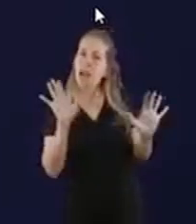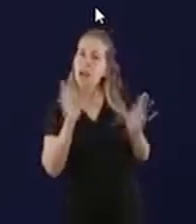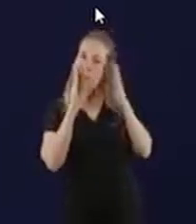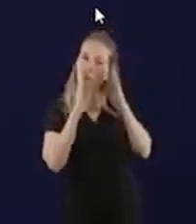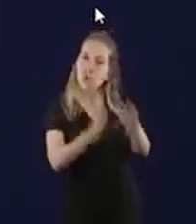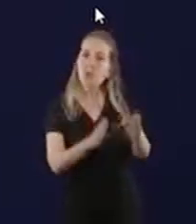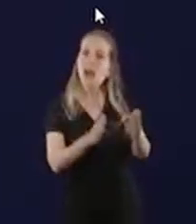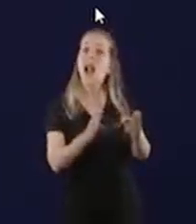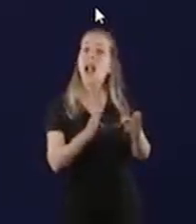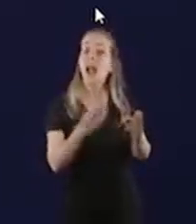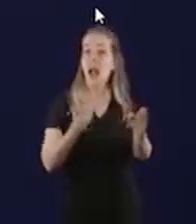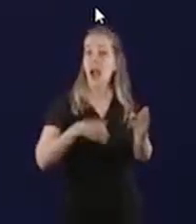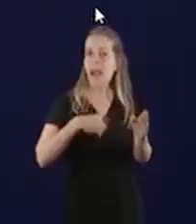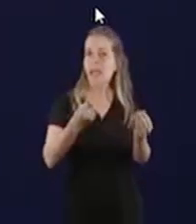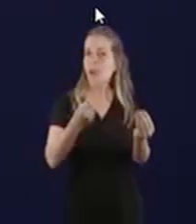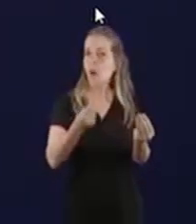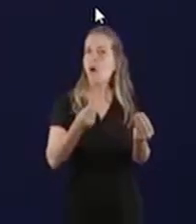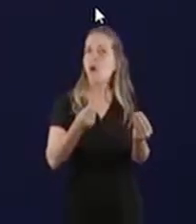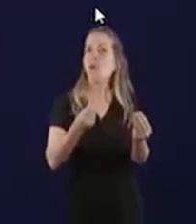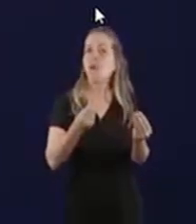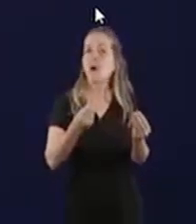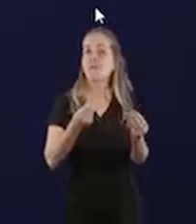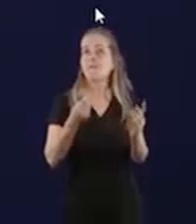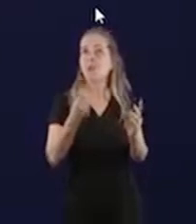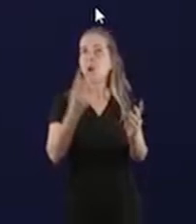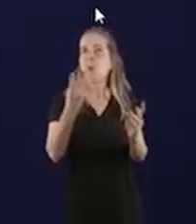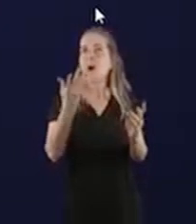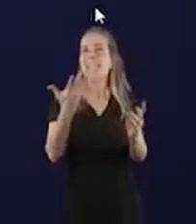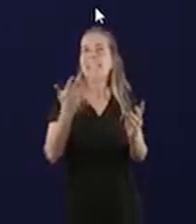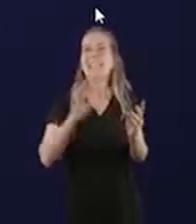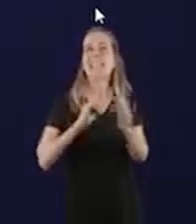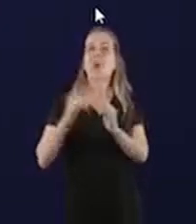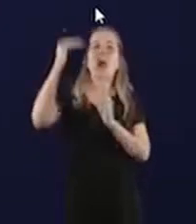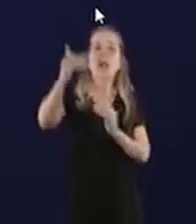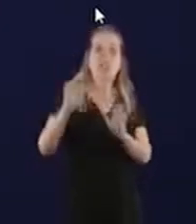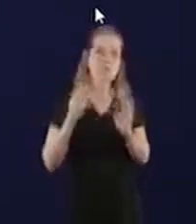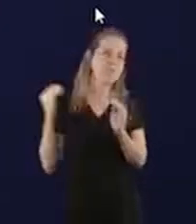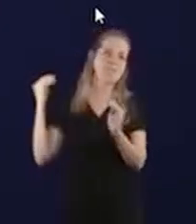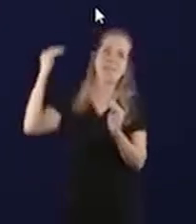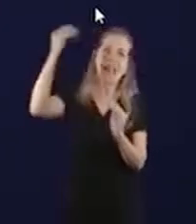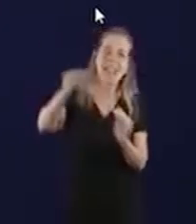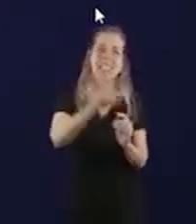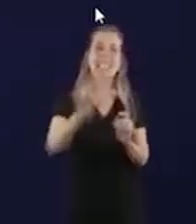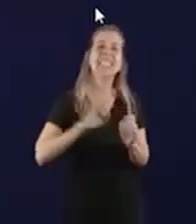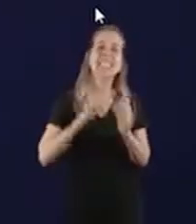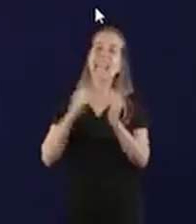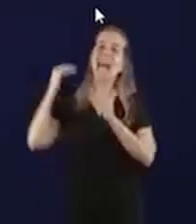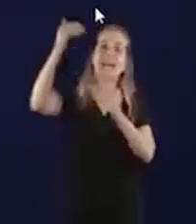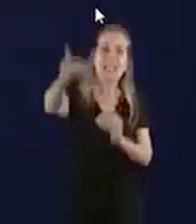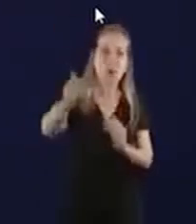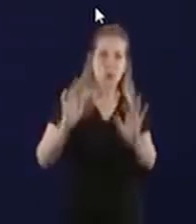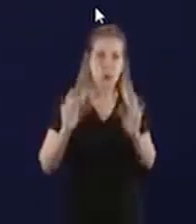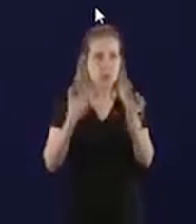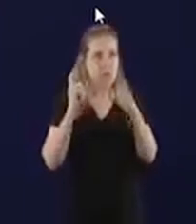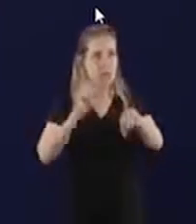queremos ver ni siquiera dentro de 45 años la Argentina que queremos ver dentro de 100 años y es una Argentina Fabulosa pero que va a llevar